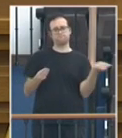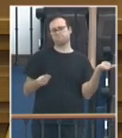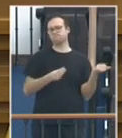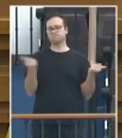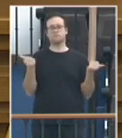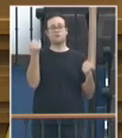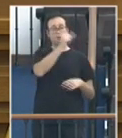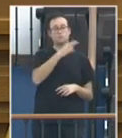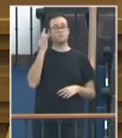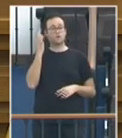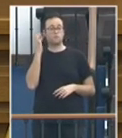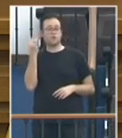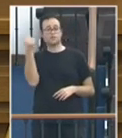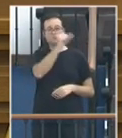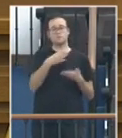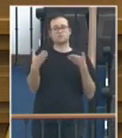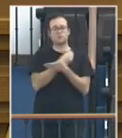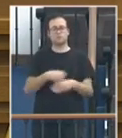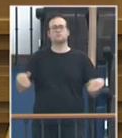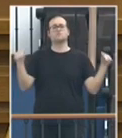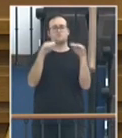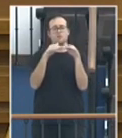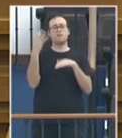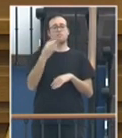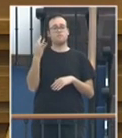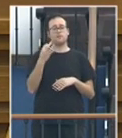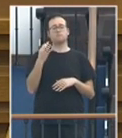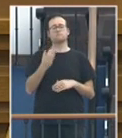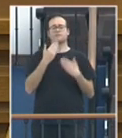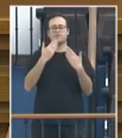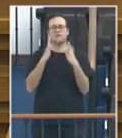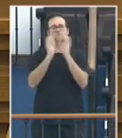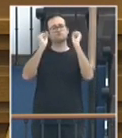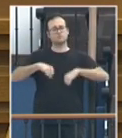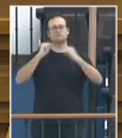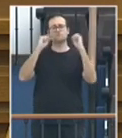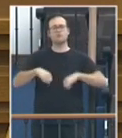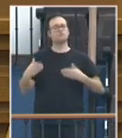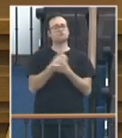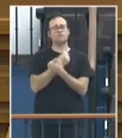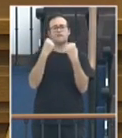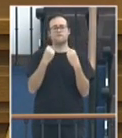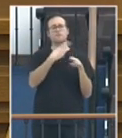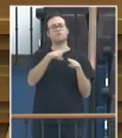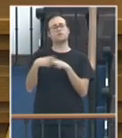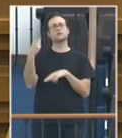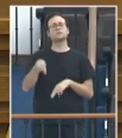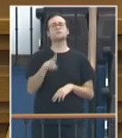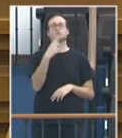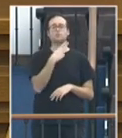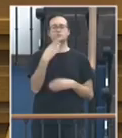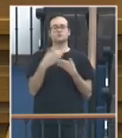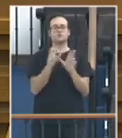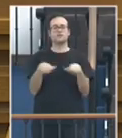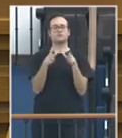hombres, hombres y mujeres, debe ser fruto del consenso y la unidad de todas las fuerzas políticas y el compromiso de toda